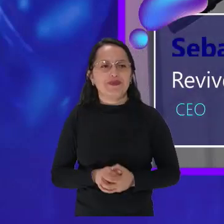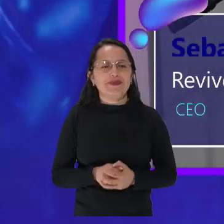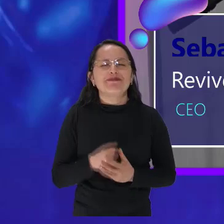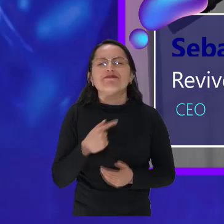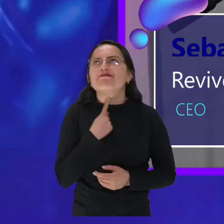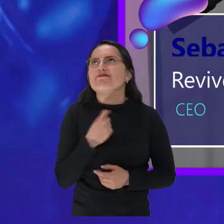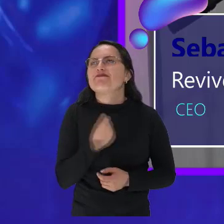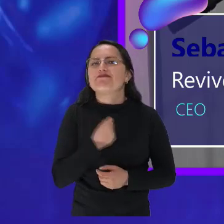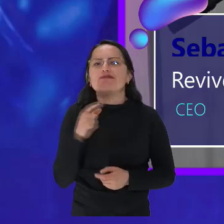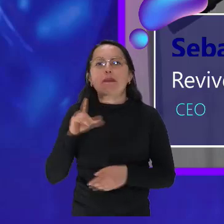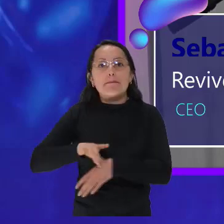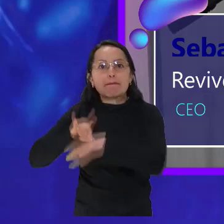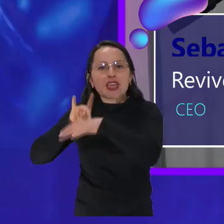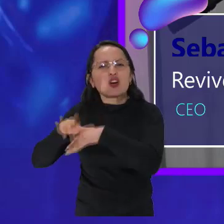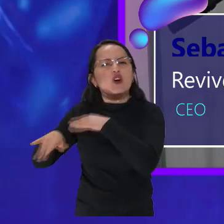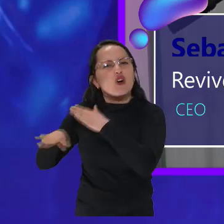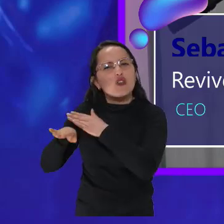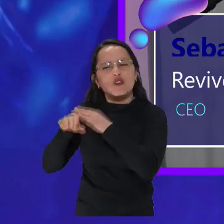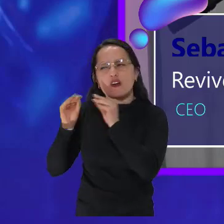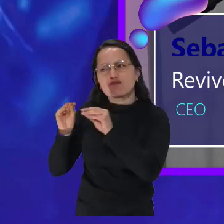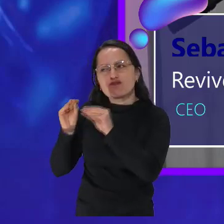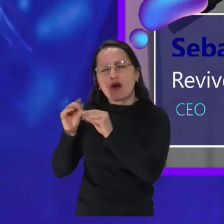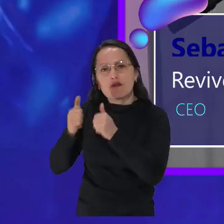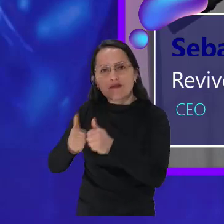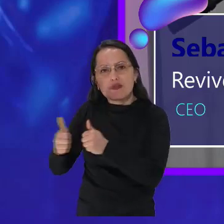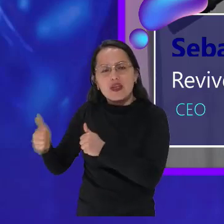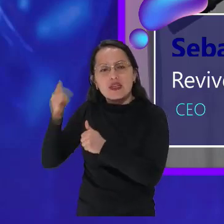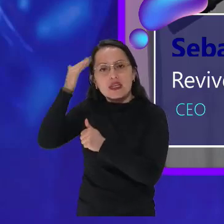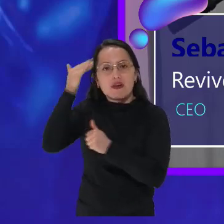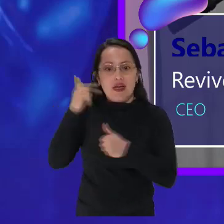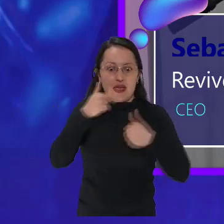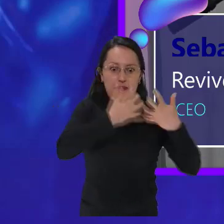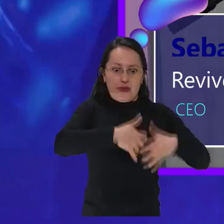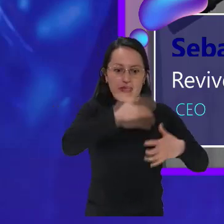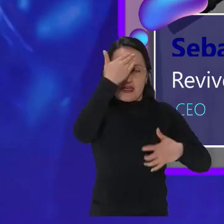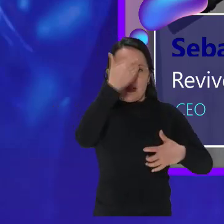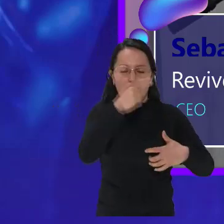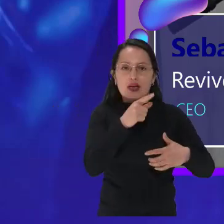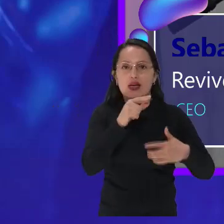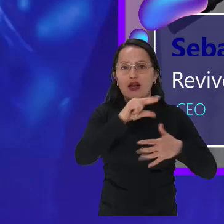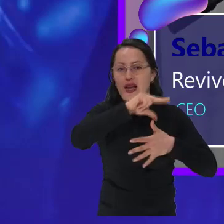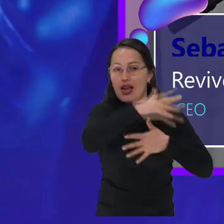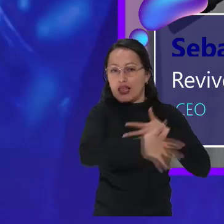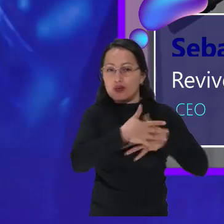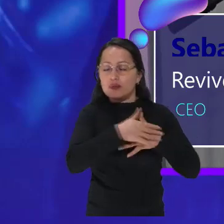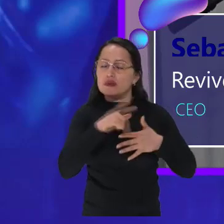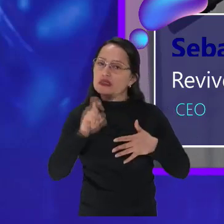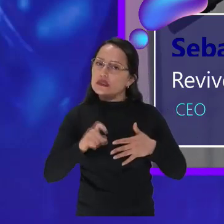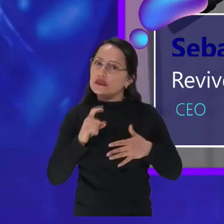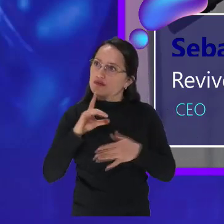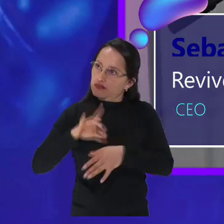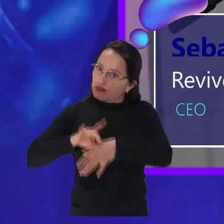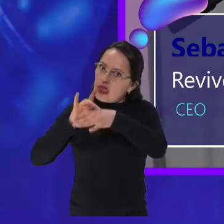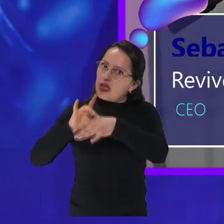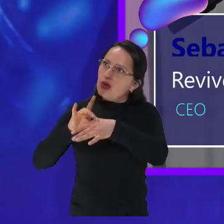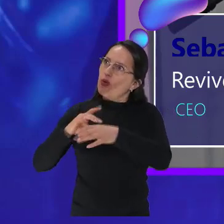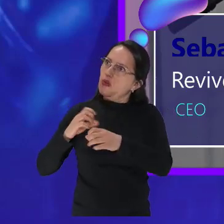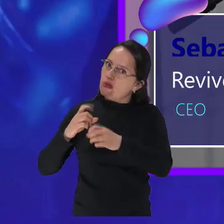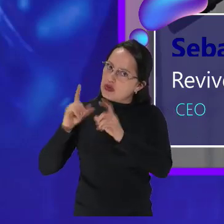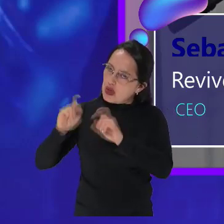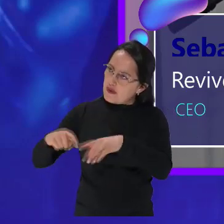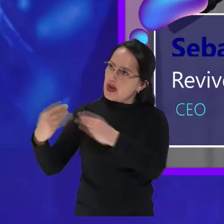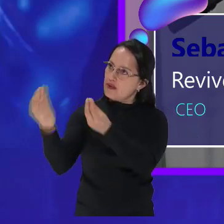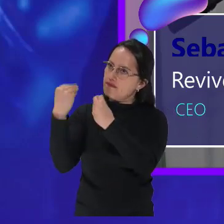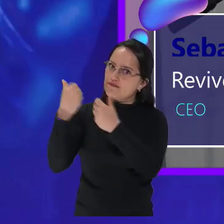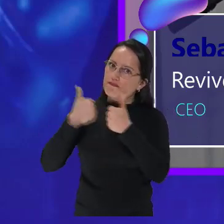encanta que los médicos mantengan bien entrenados porque en Revive creemos que los latinoamericanos merecemos médicos bien entrenados y